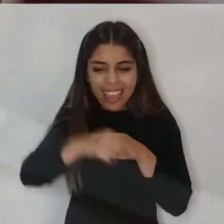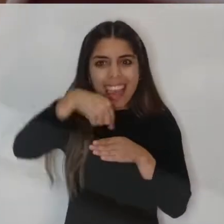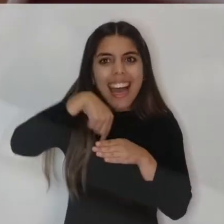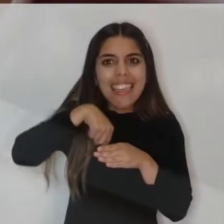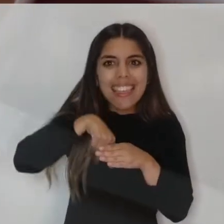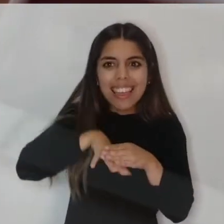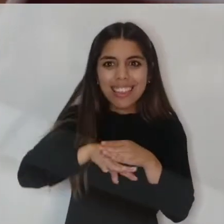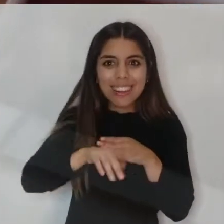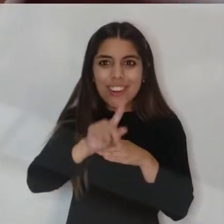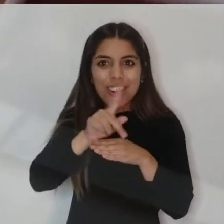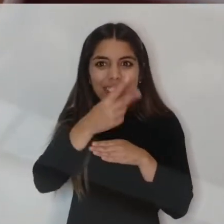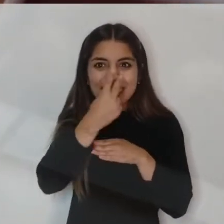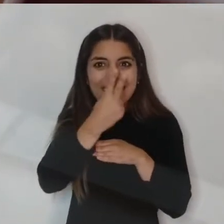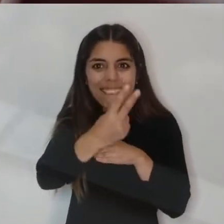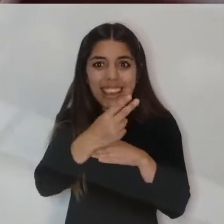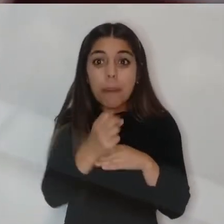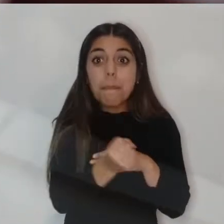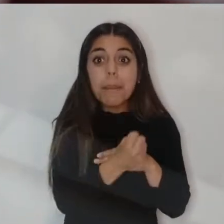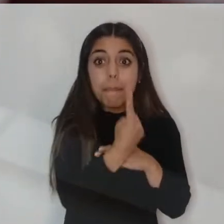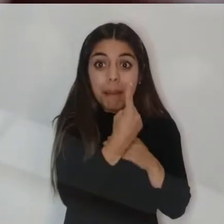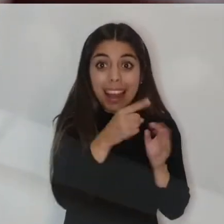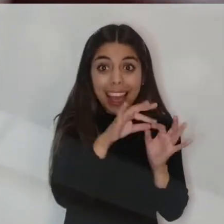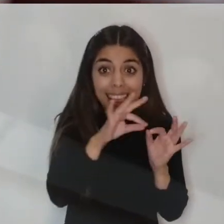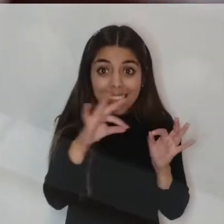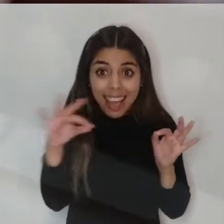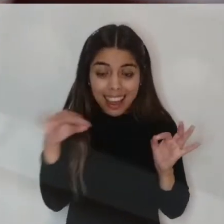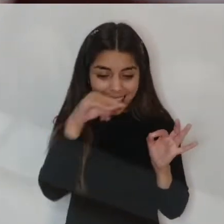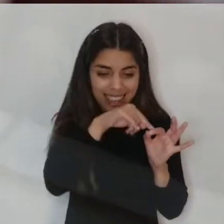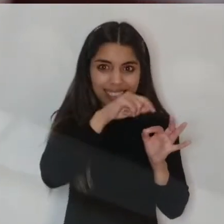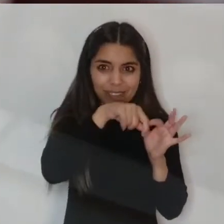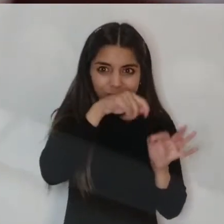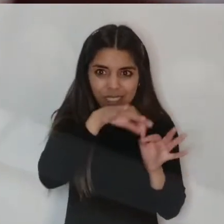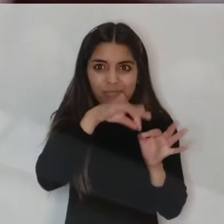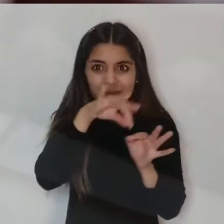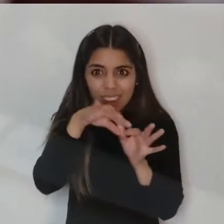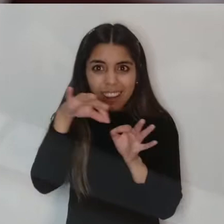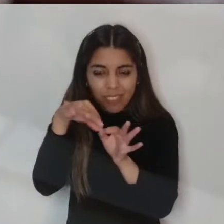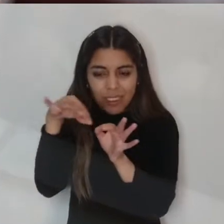En la primera hebra que uno va a pasar, ¿eh?